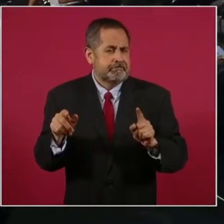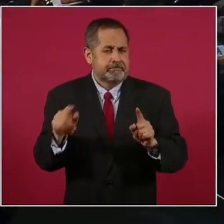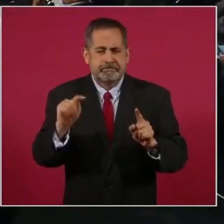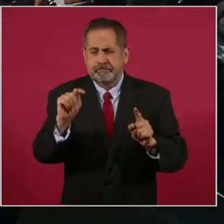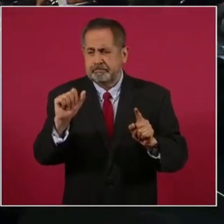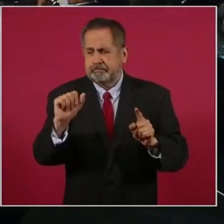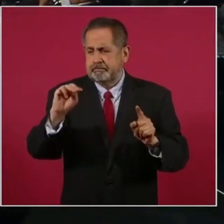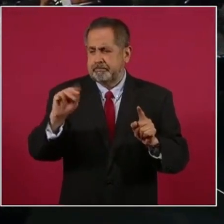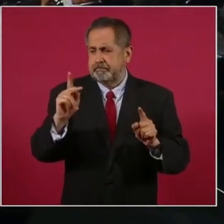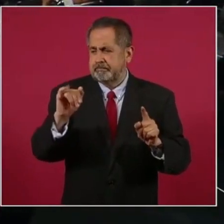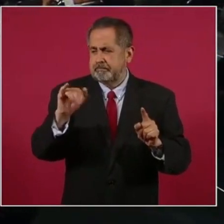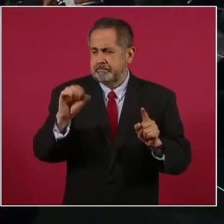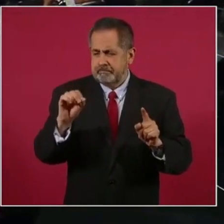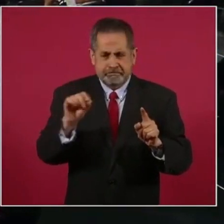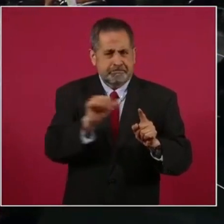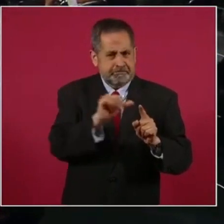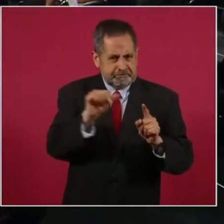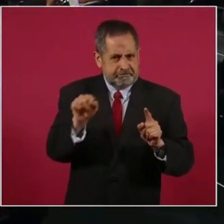Tampico,